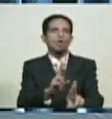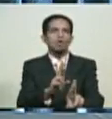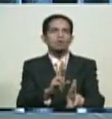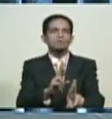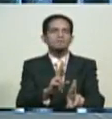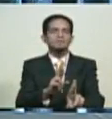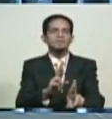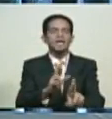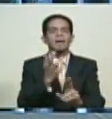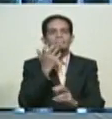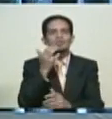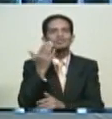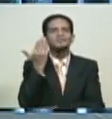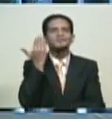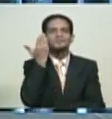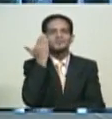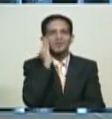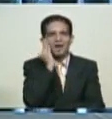determinante